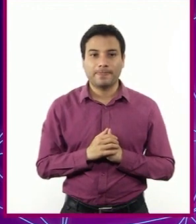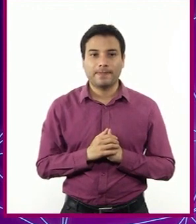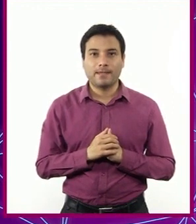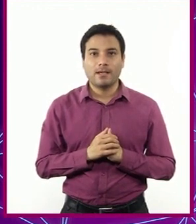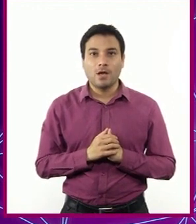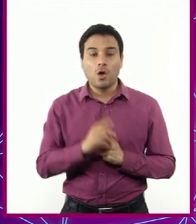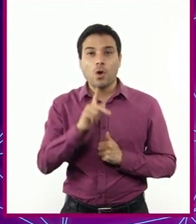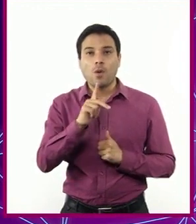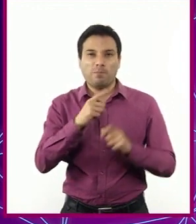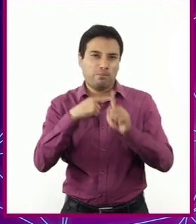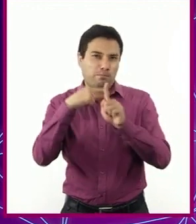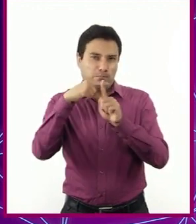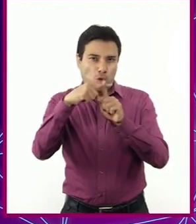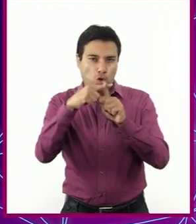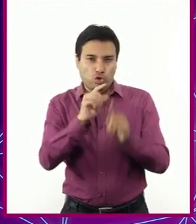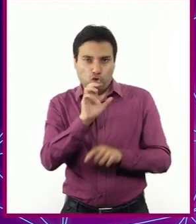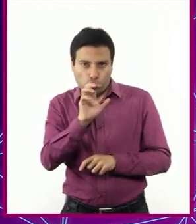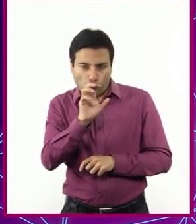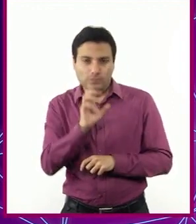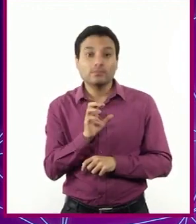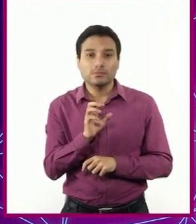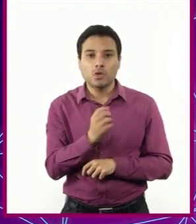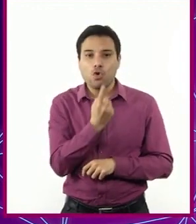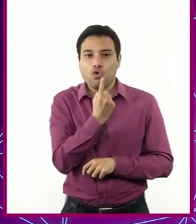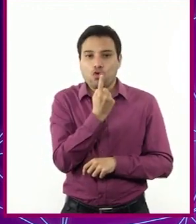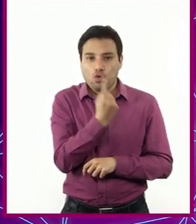protón es